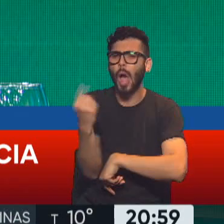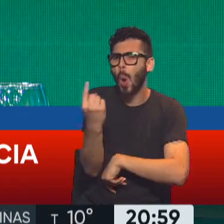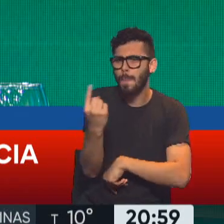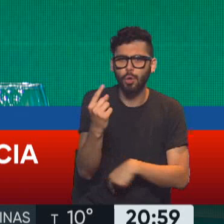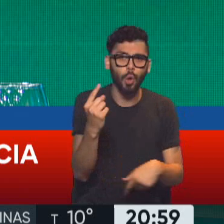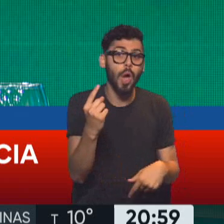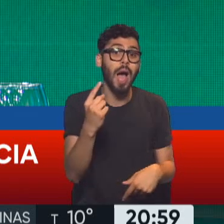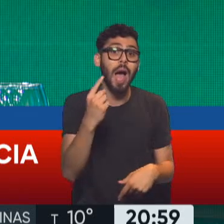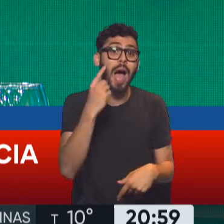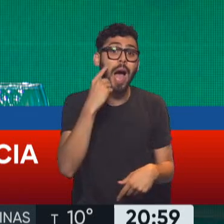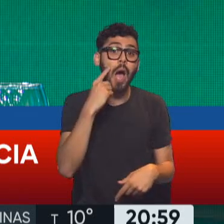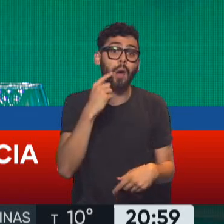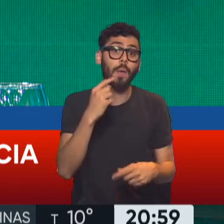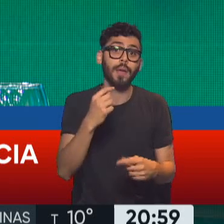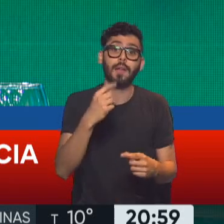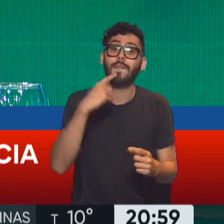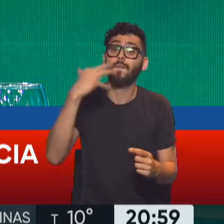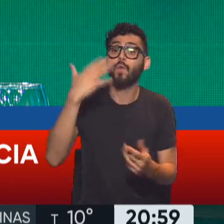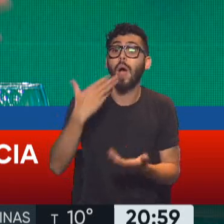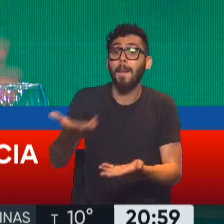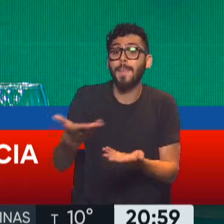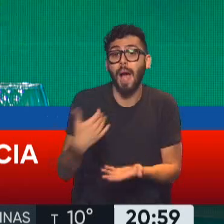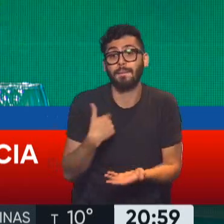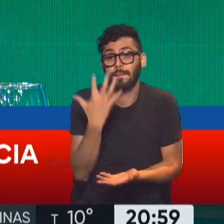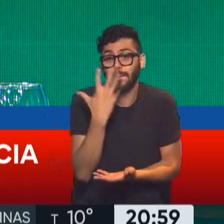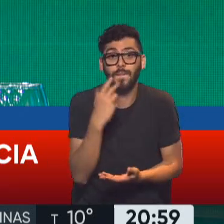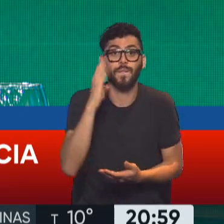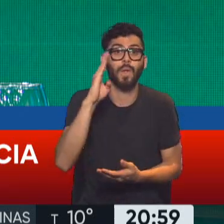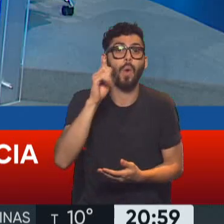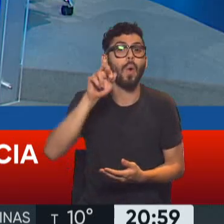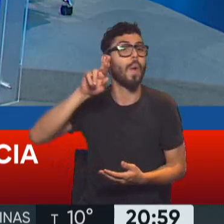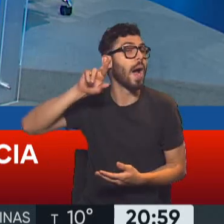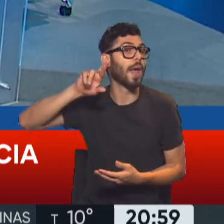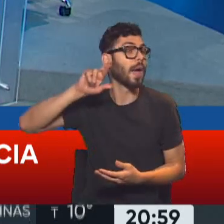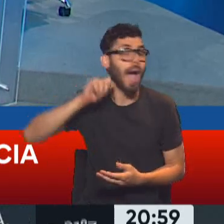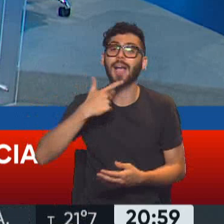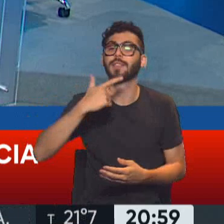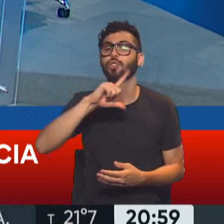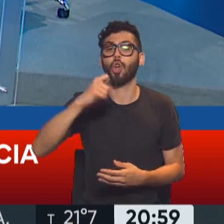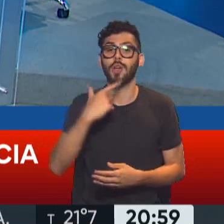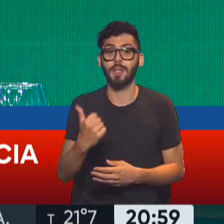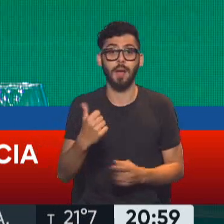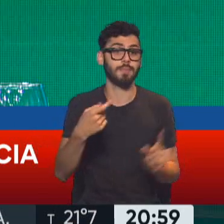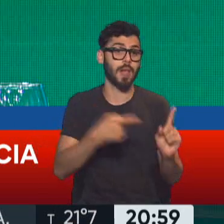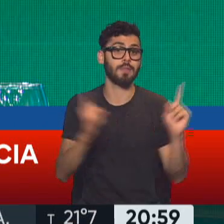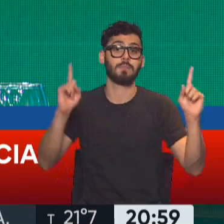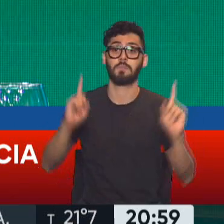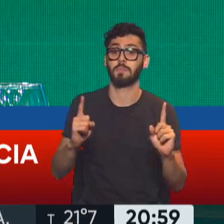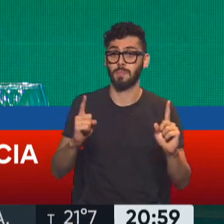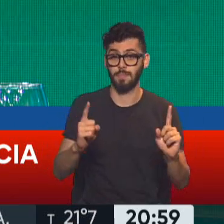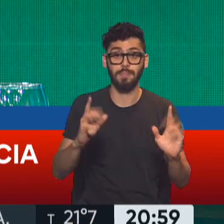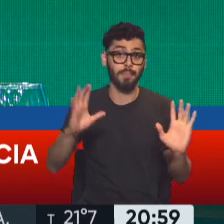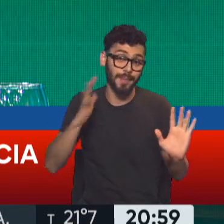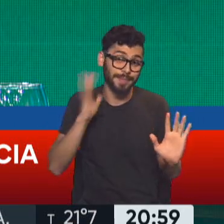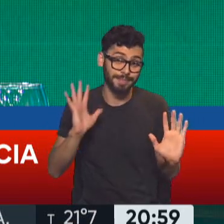tenemos posibilidad de llegar a Vargas Llosa, lo vamos a invitar. A nosotros nos encantaría. Vargas Llosa, Atilio Borón, me parece que sería maravilloso. Una charla Atilio. amigable como esta. Lo dejamos